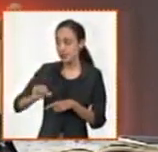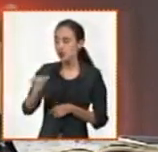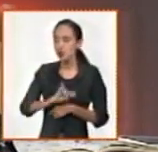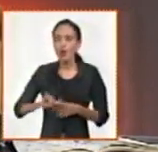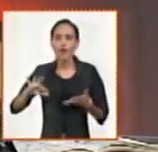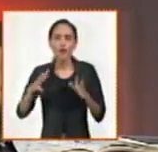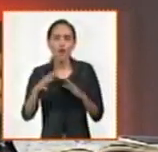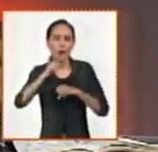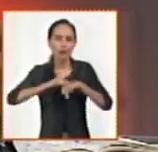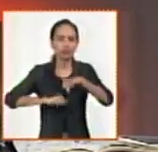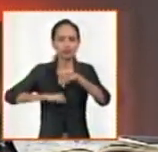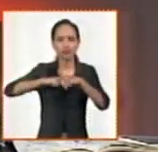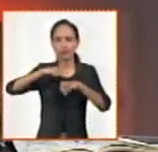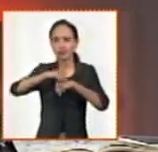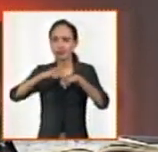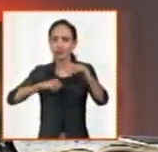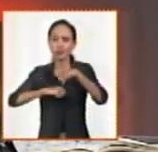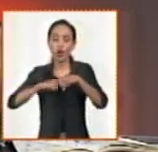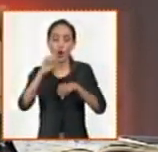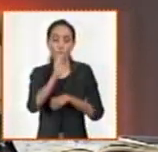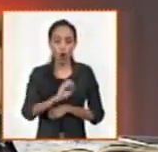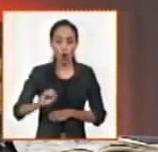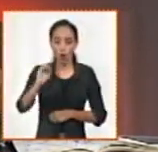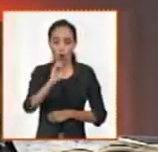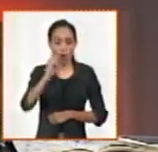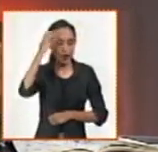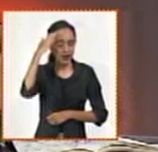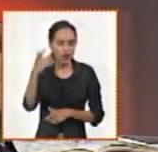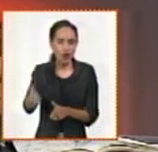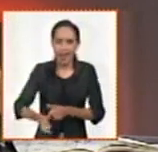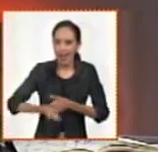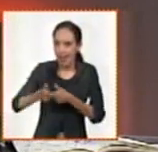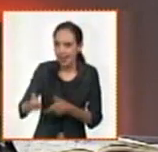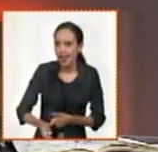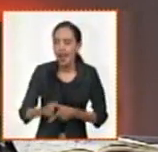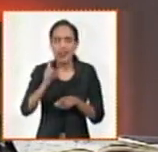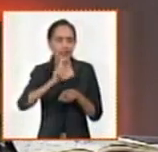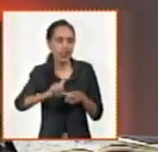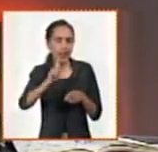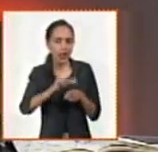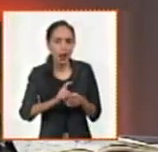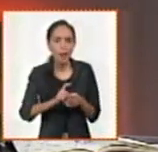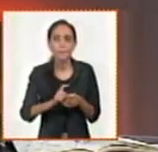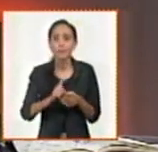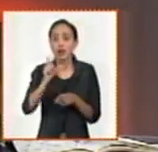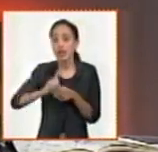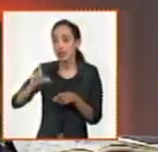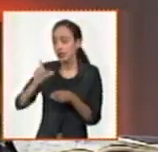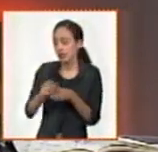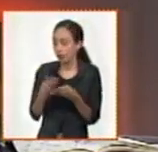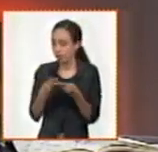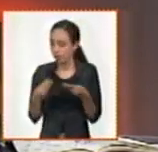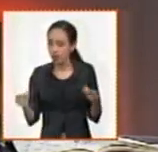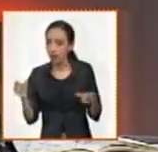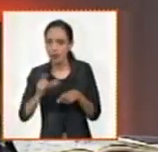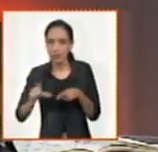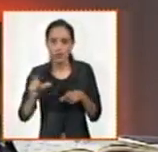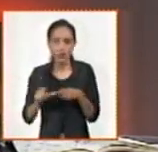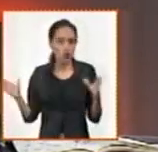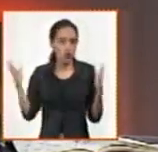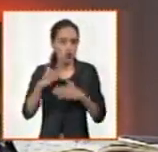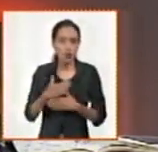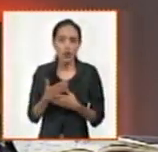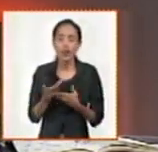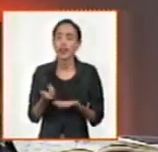forma estructurada para que organizaciones agrarias del campo, del campesinado con tierra, del campesinado sin tierra,